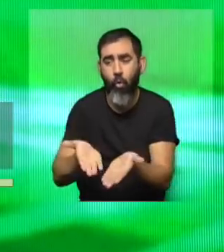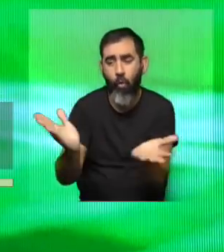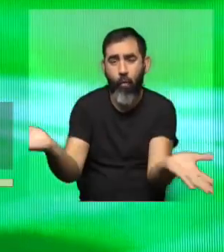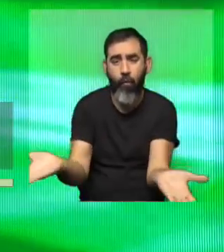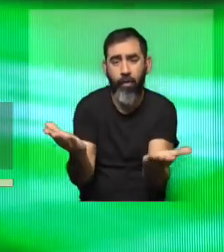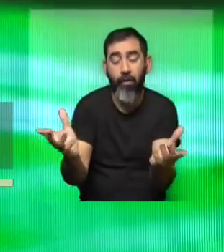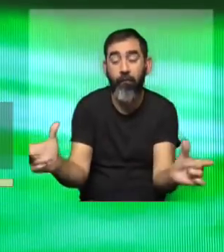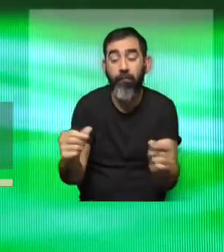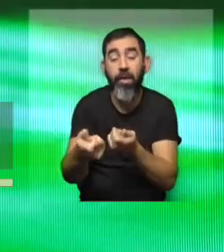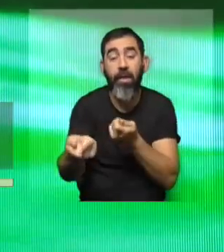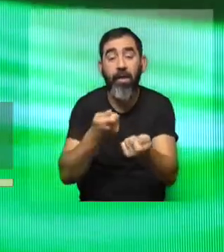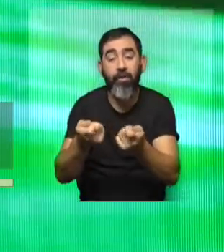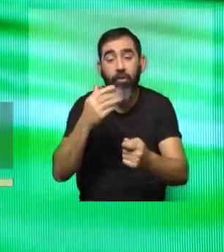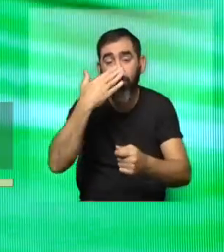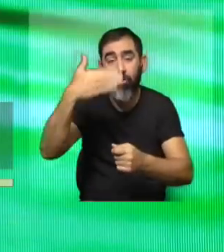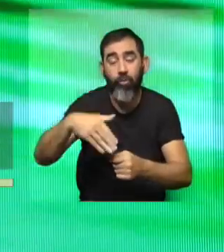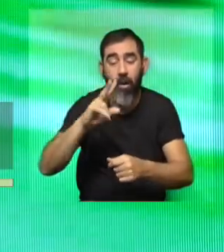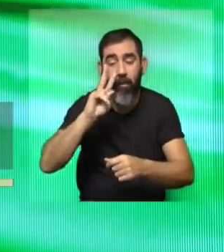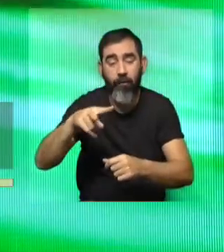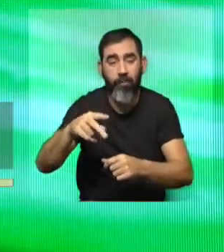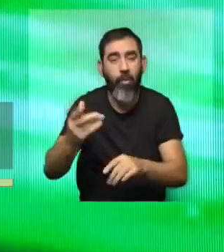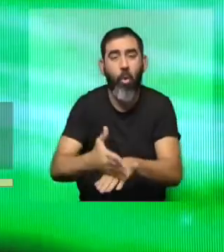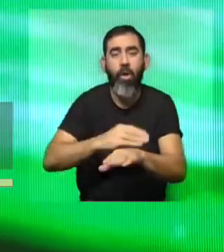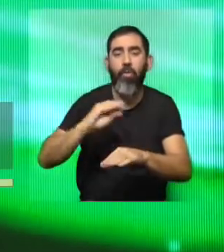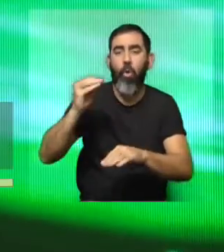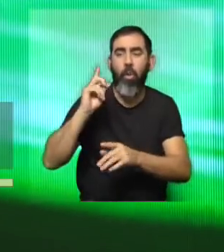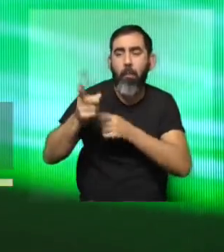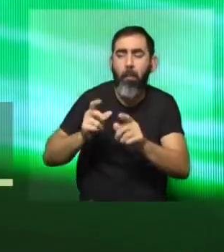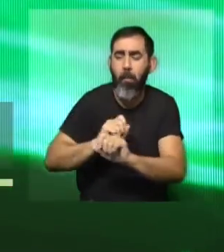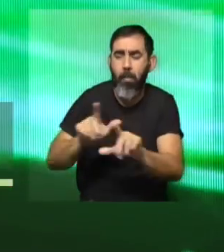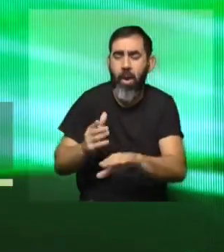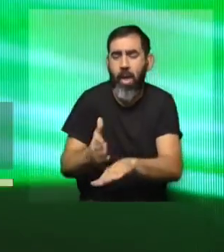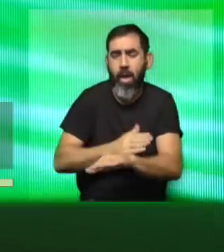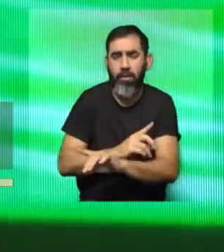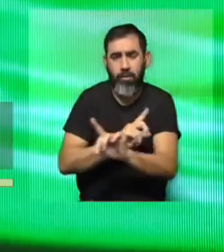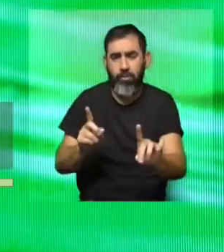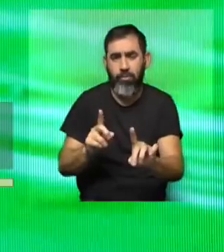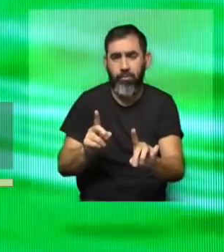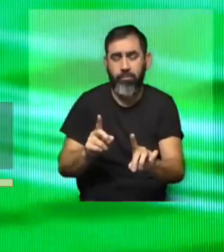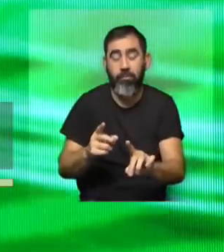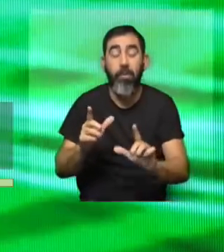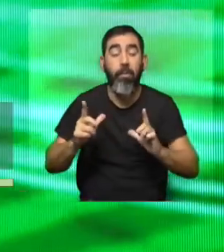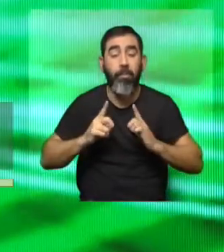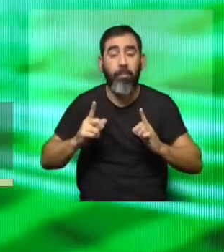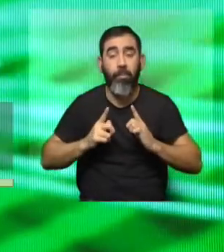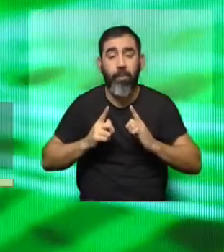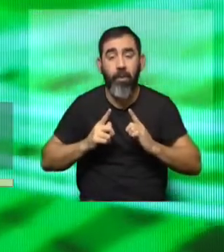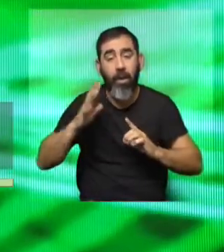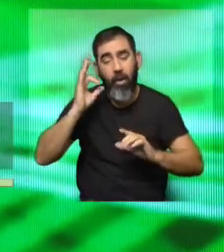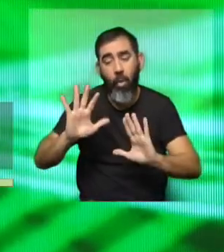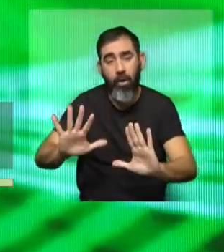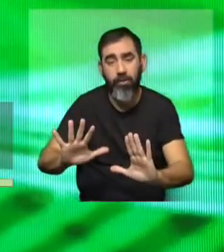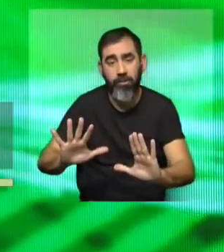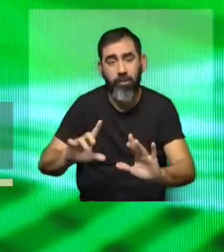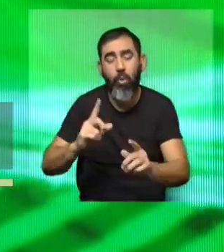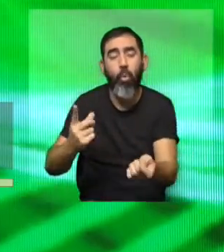este cuando termine lo jugaremos al final la gestión pero no porque sea joven Ya lo vamos a andar dando palos Este me parece que ese es el espíritu capaz